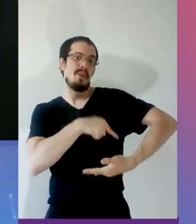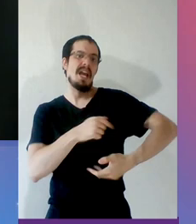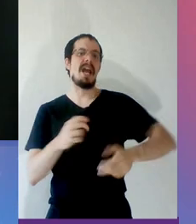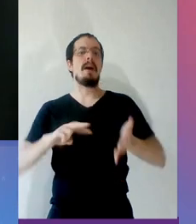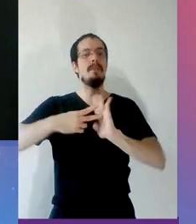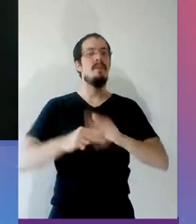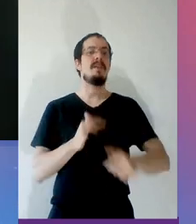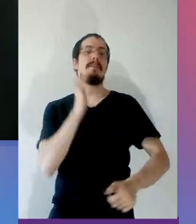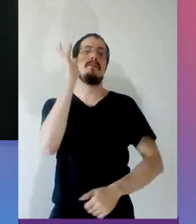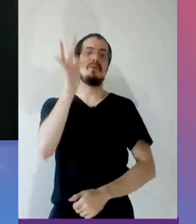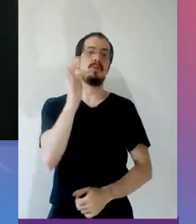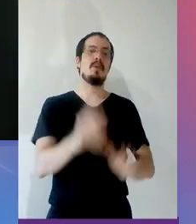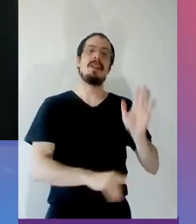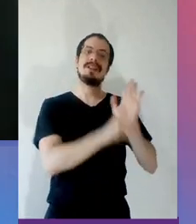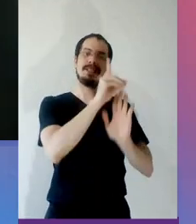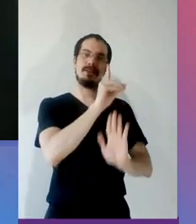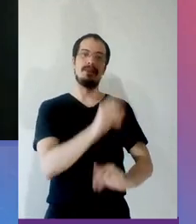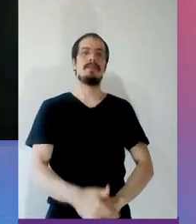recién nacido.